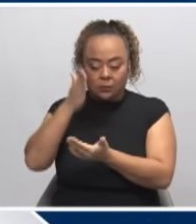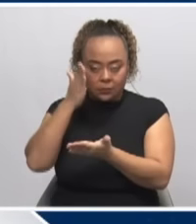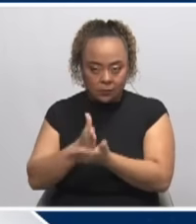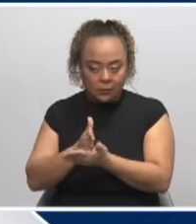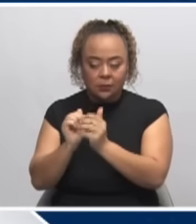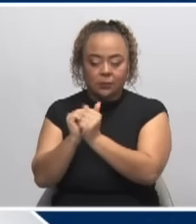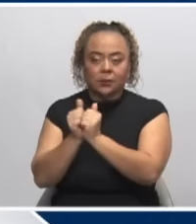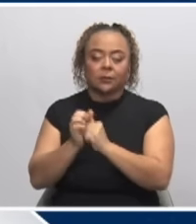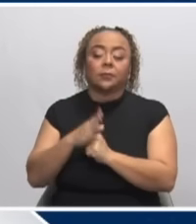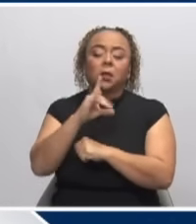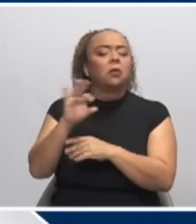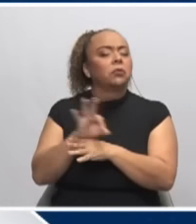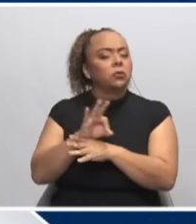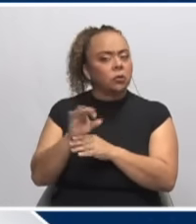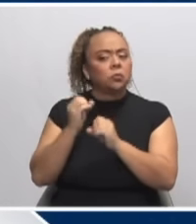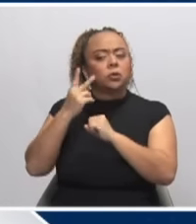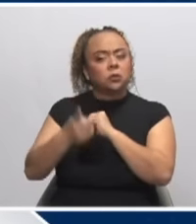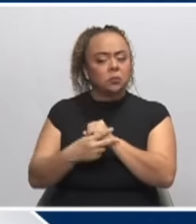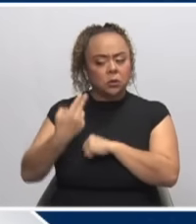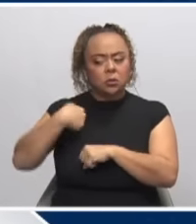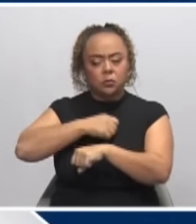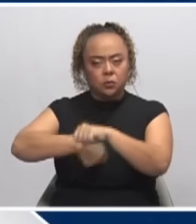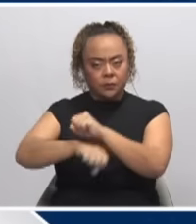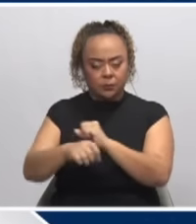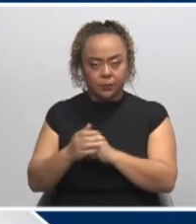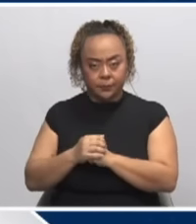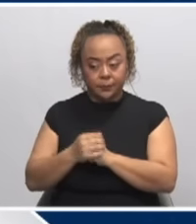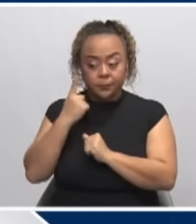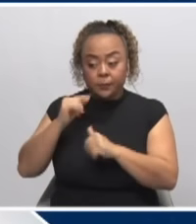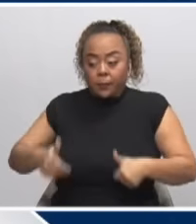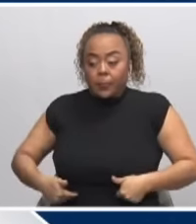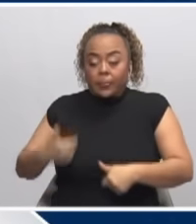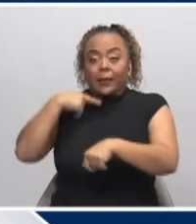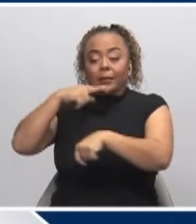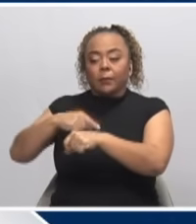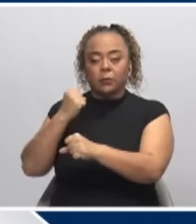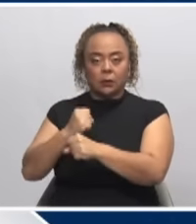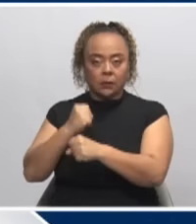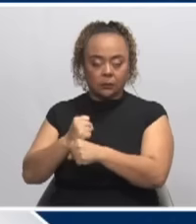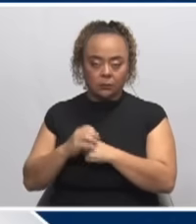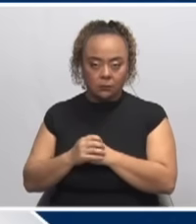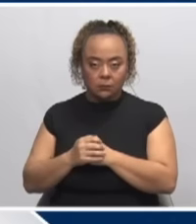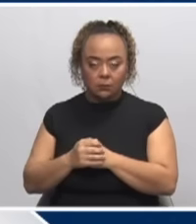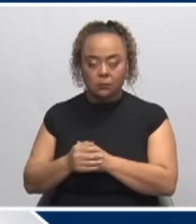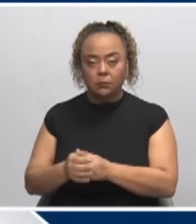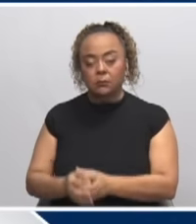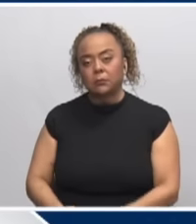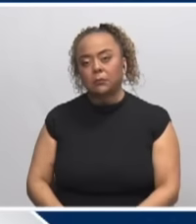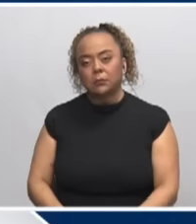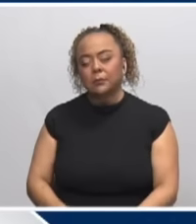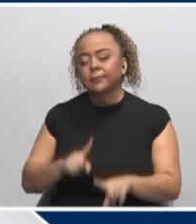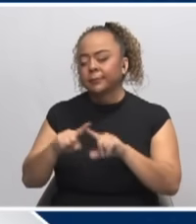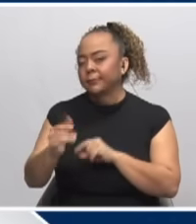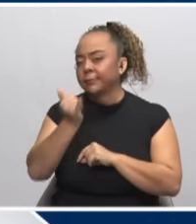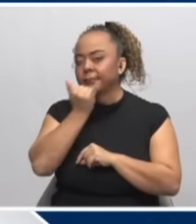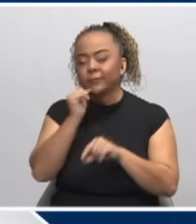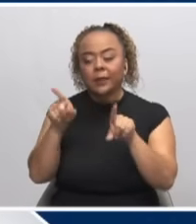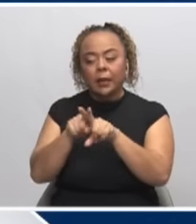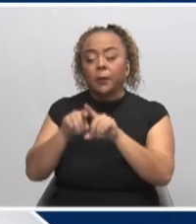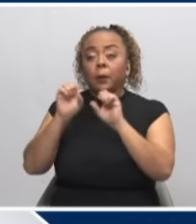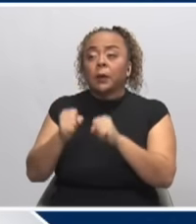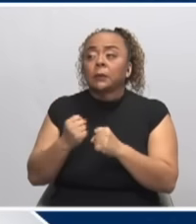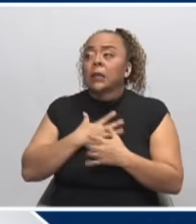y ha funcionado en muchos episodios de nuestro fútbol para que el técnico tenga tiempo de trabajo lo que pasa es que tampoco podemos